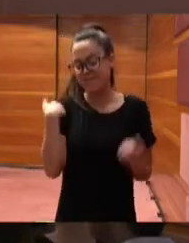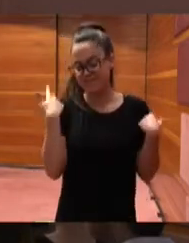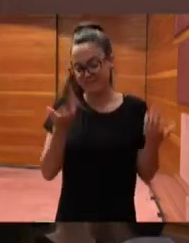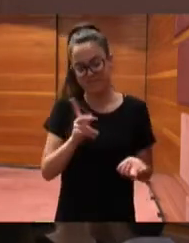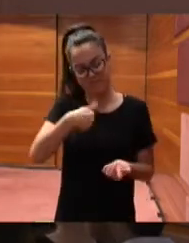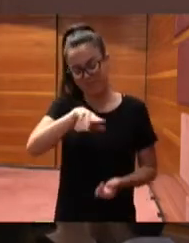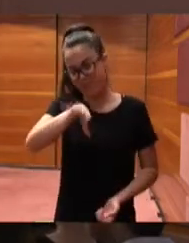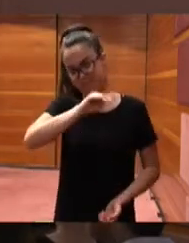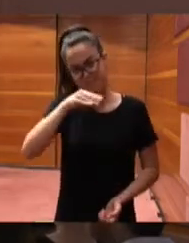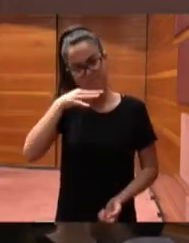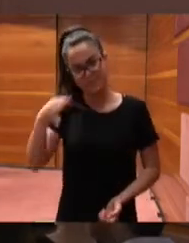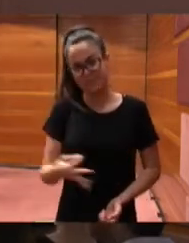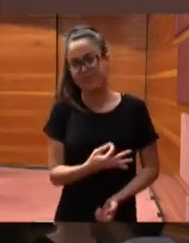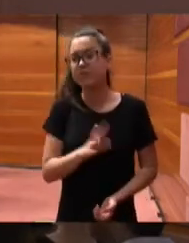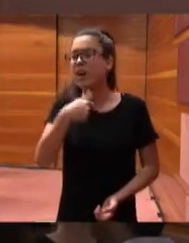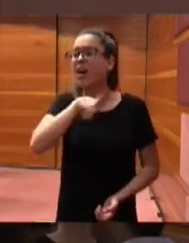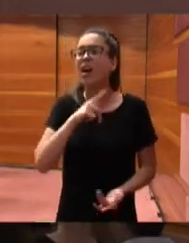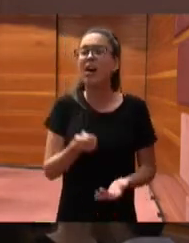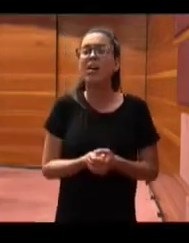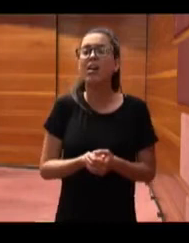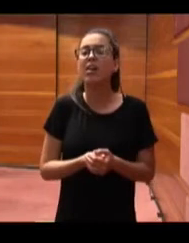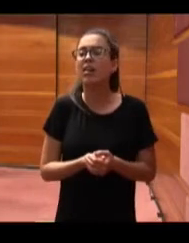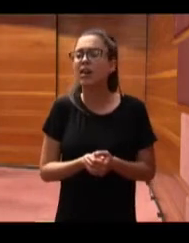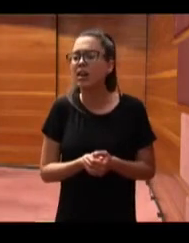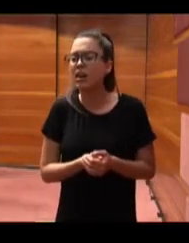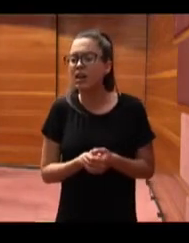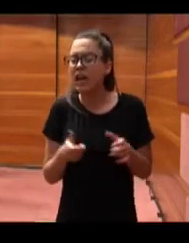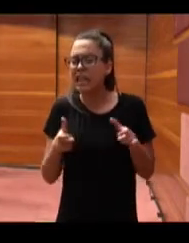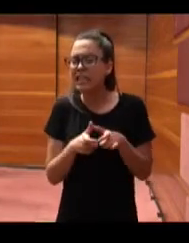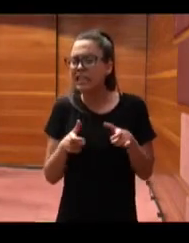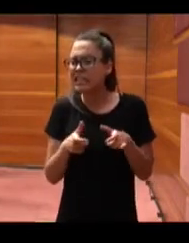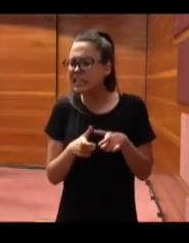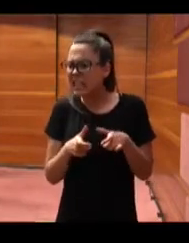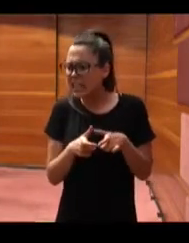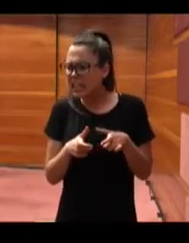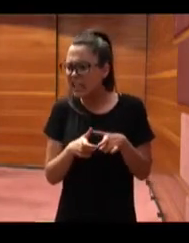entendéis. ¿A cuántos de aquí les tocó el cheque bebé? A mí,